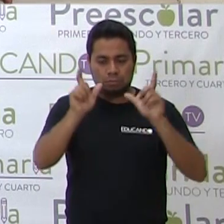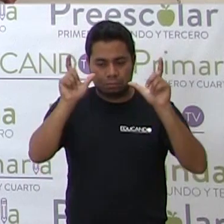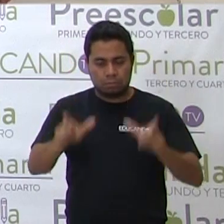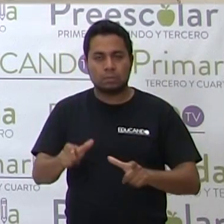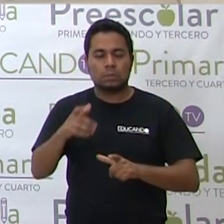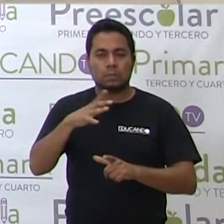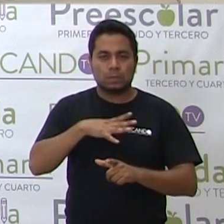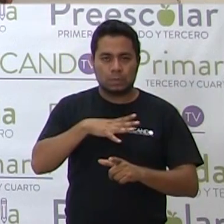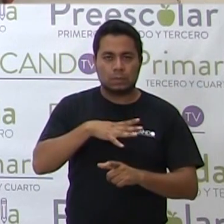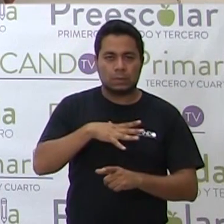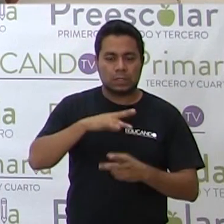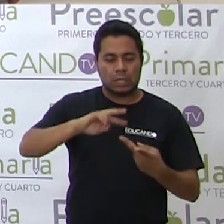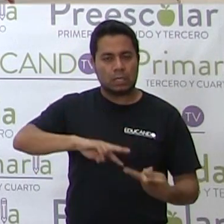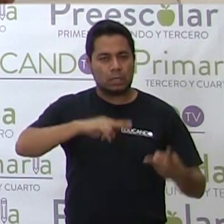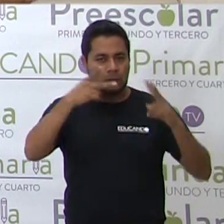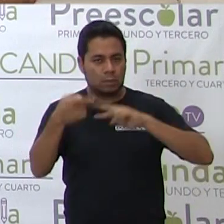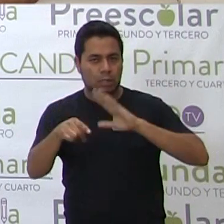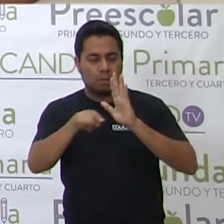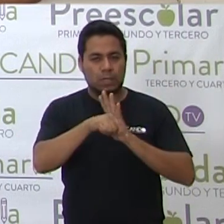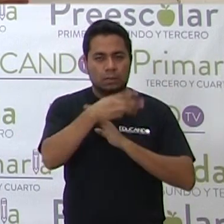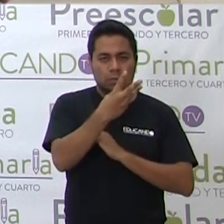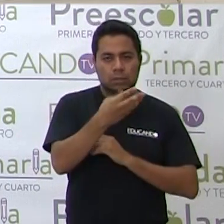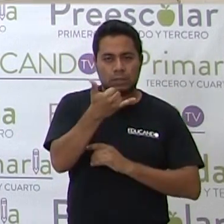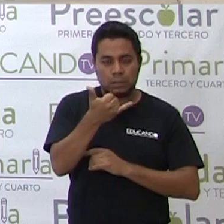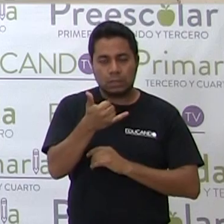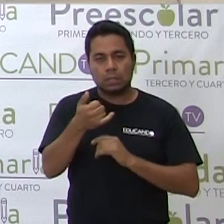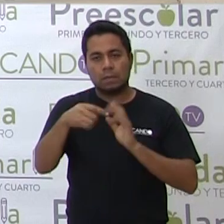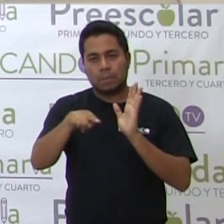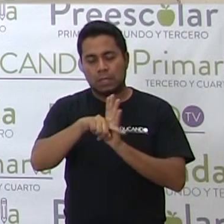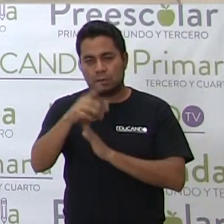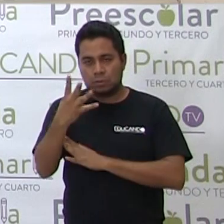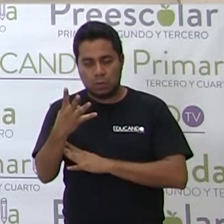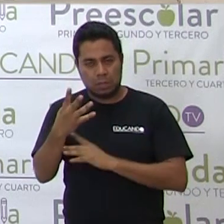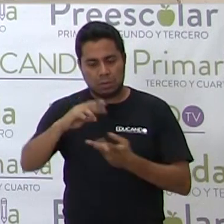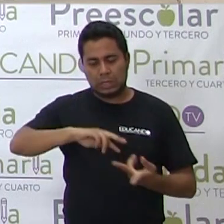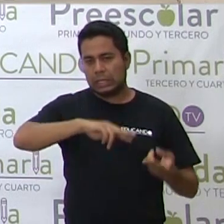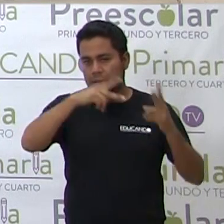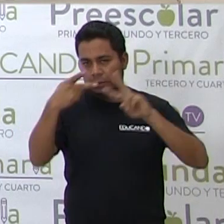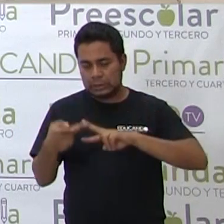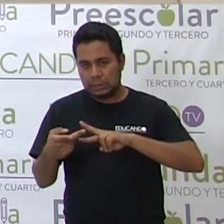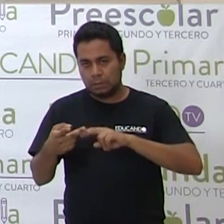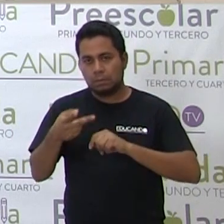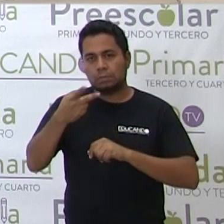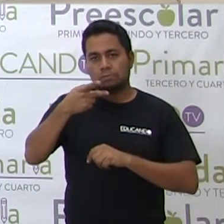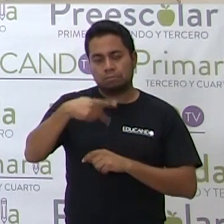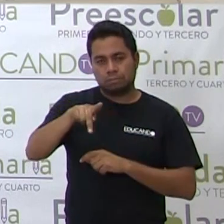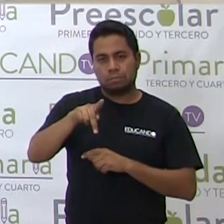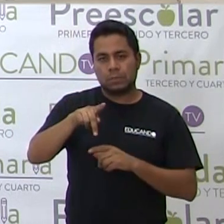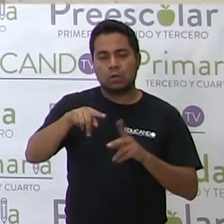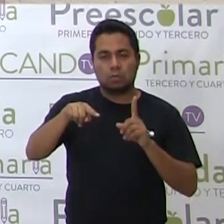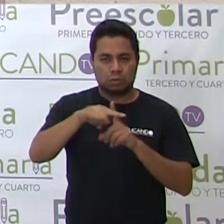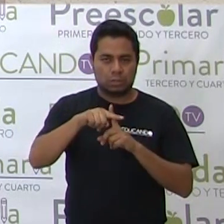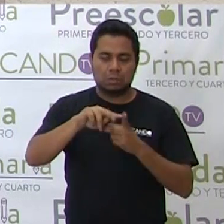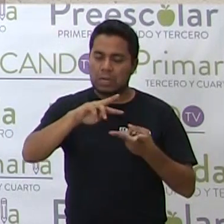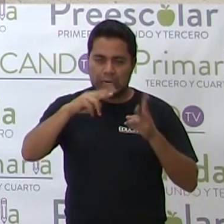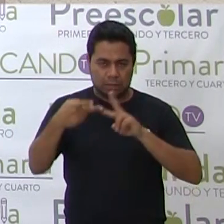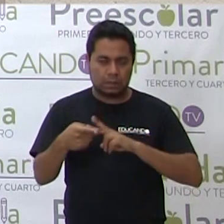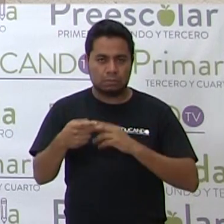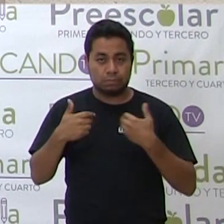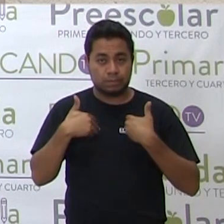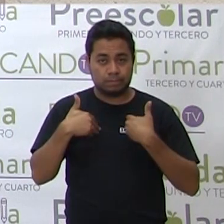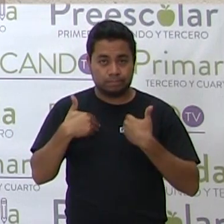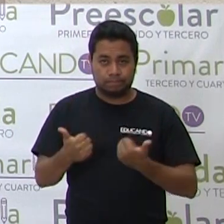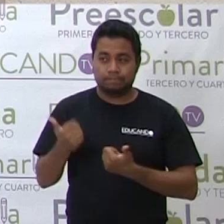recíproco o el inverso de -3 y os cu nada más que en positivo Sí quedó